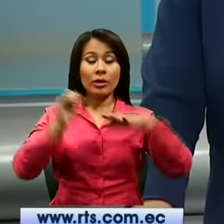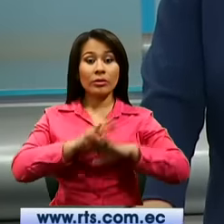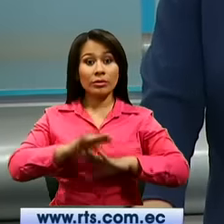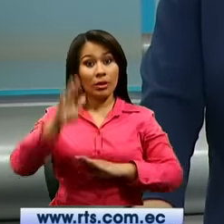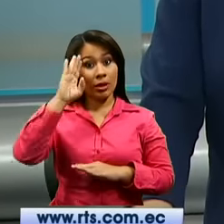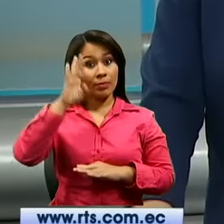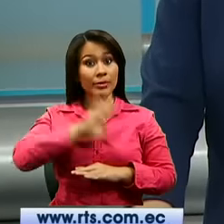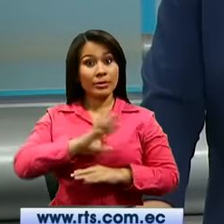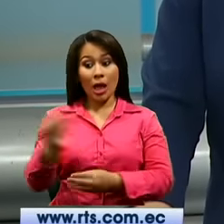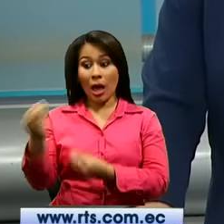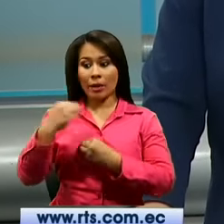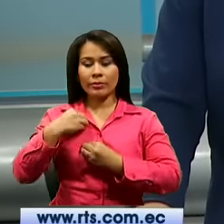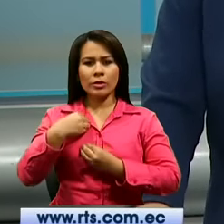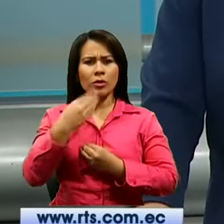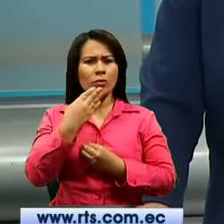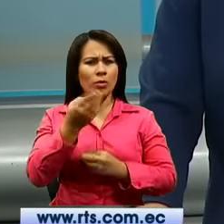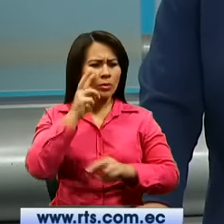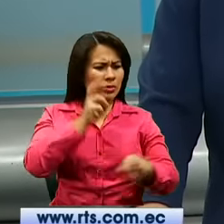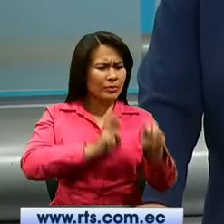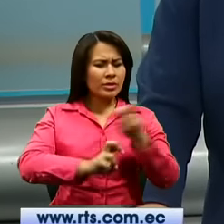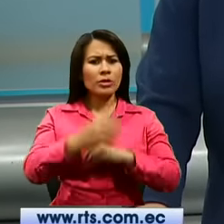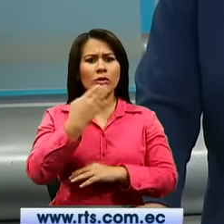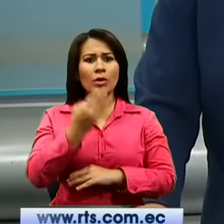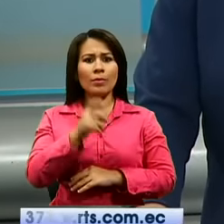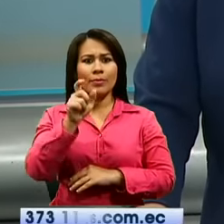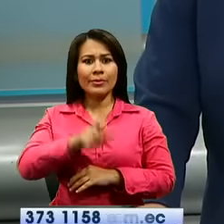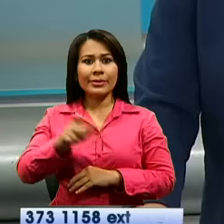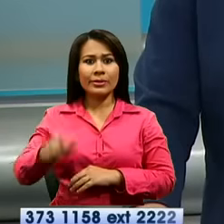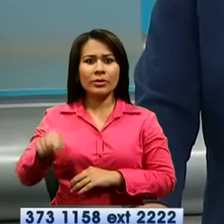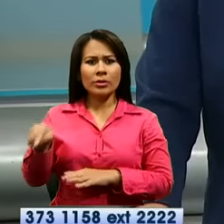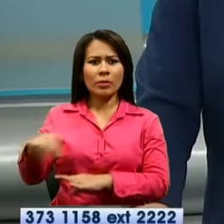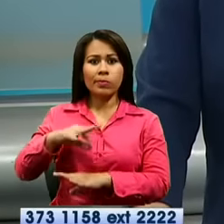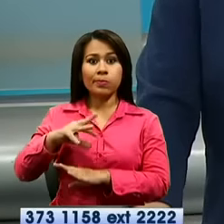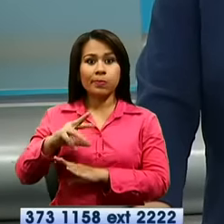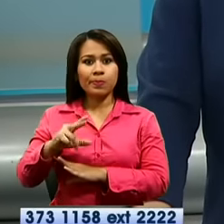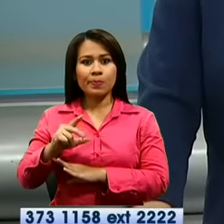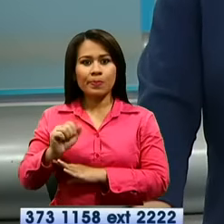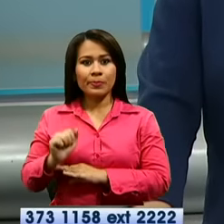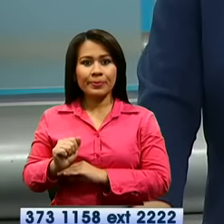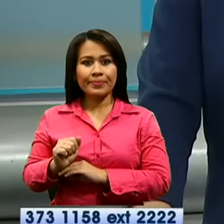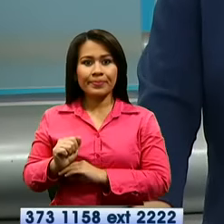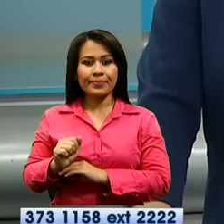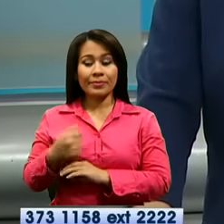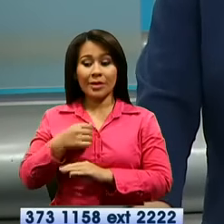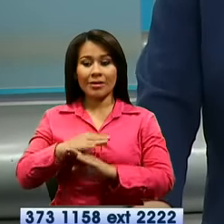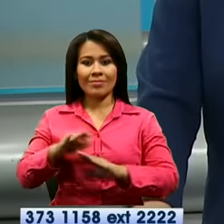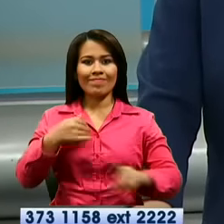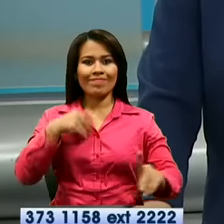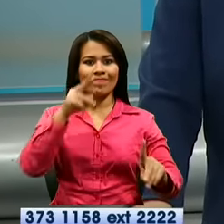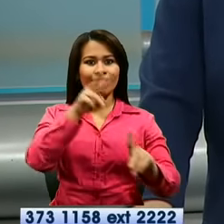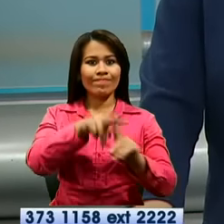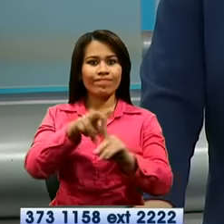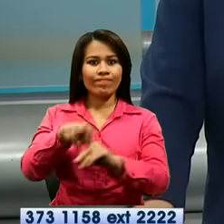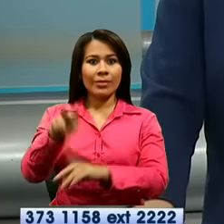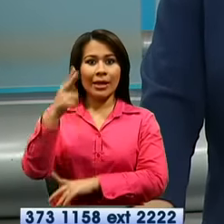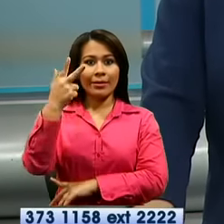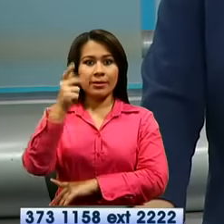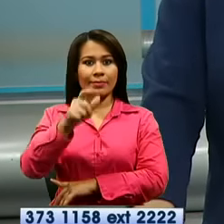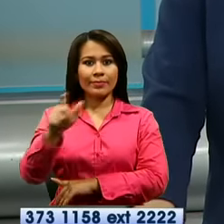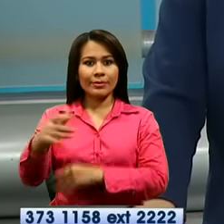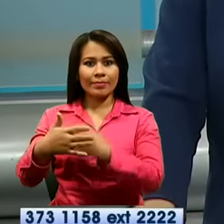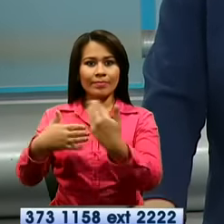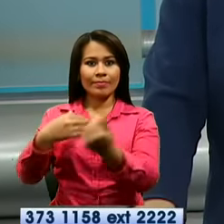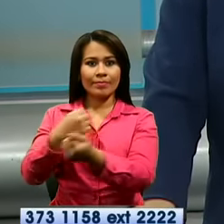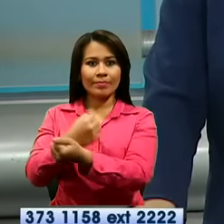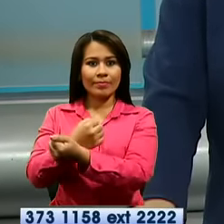Subdirección Nacional de Investigación contra el Derecho a la Propiedad, SIDPROVAC, realizaron un operativo y capturaron a tres de los implicados.